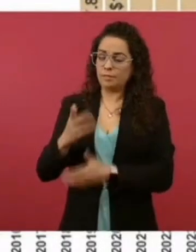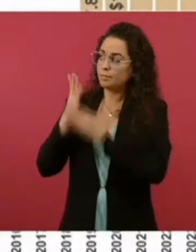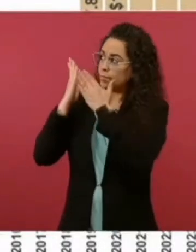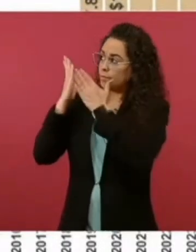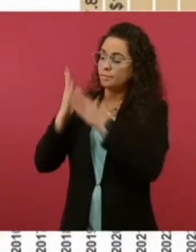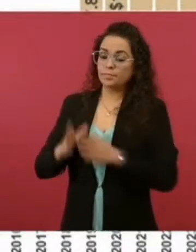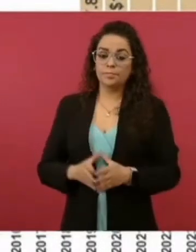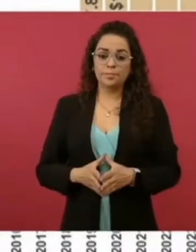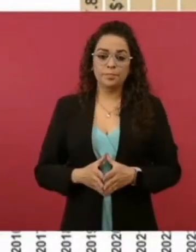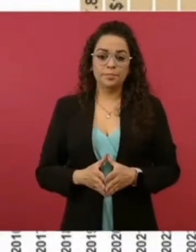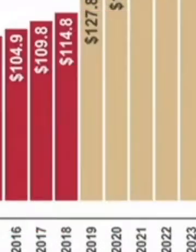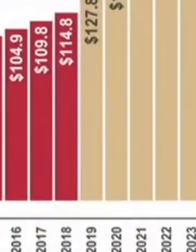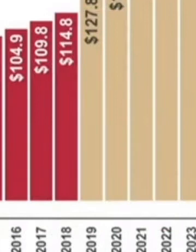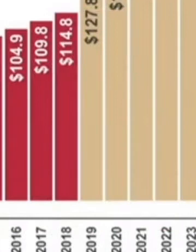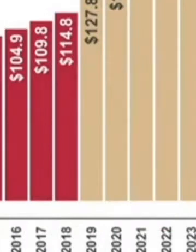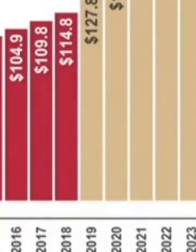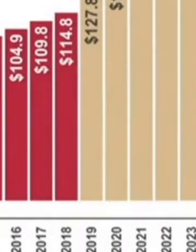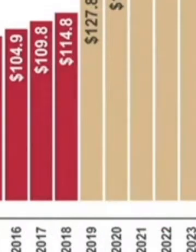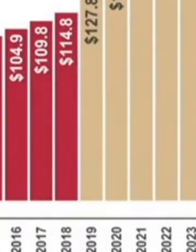empezó, mire,